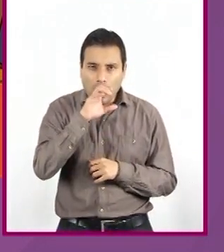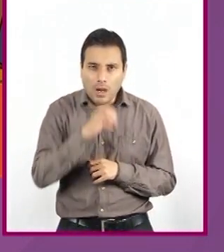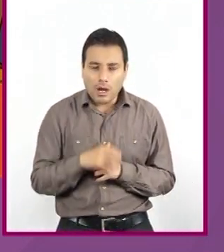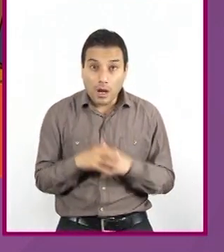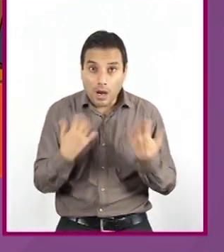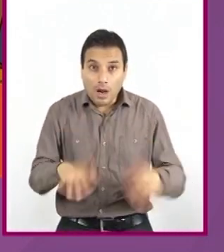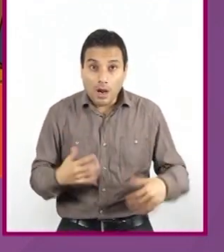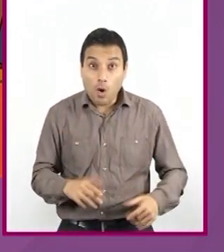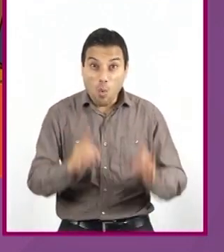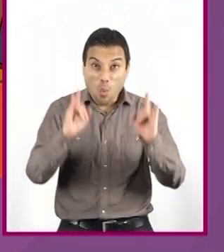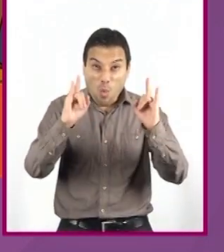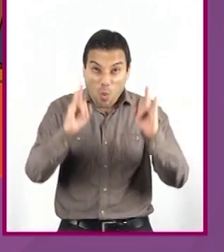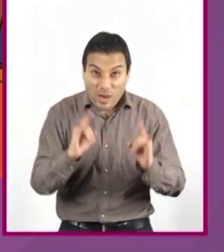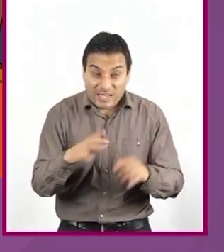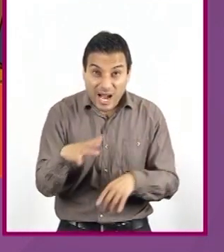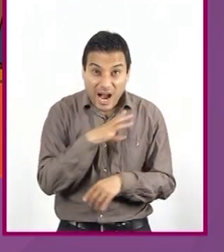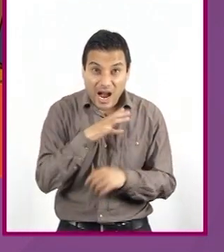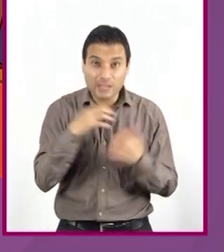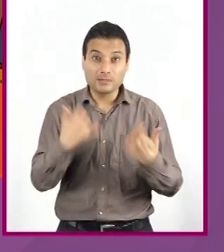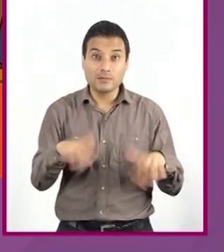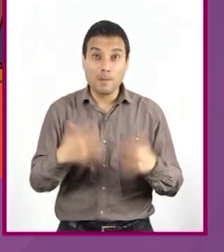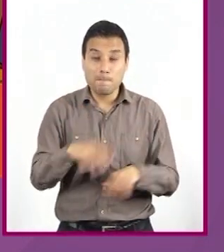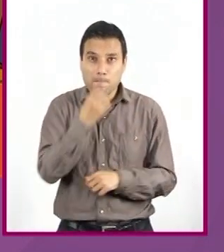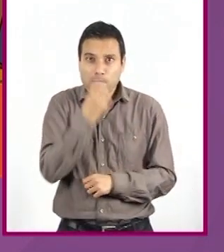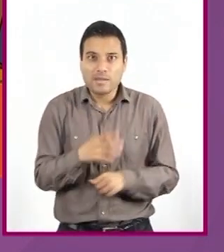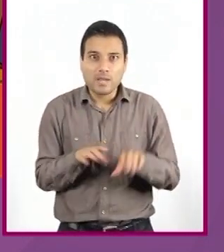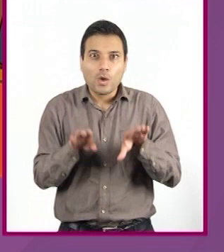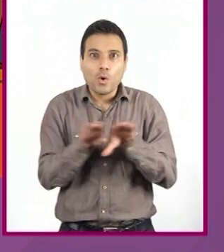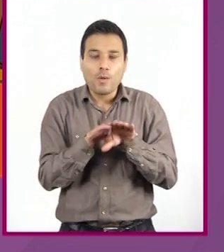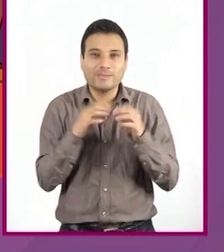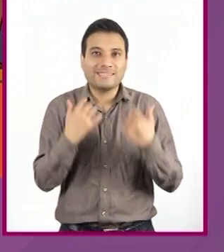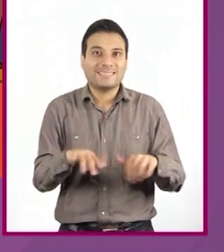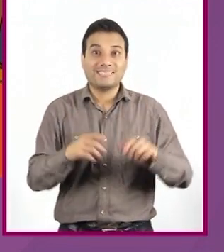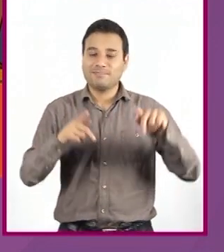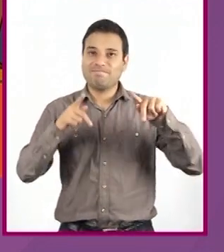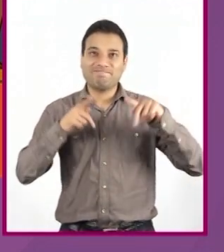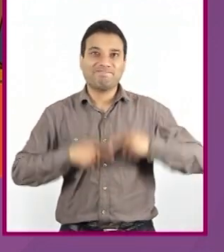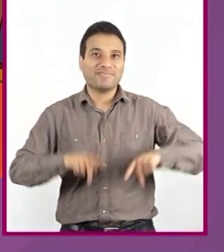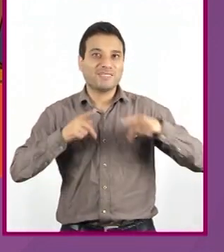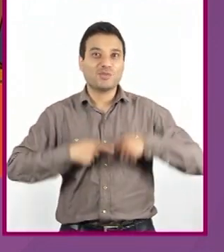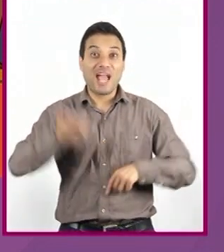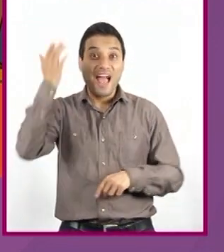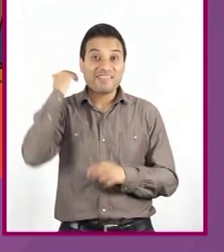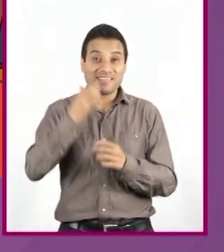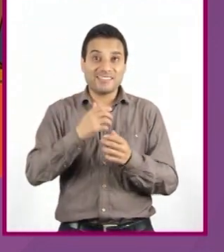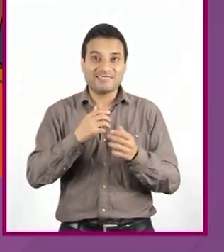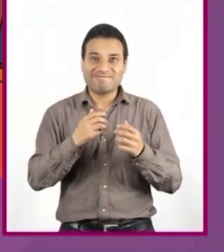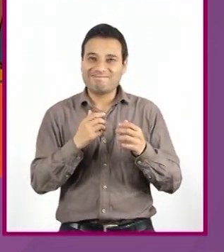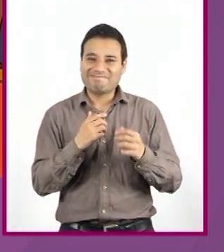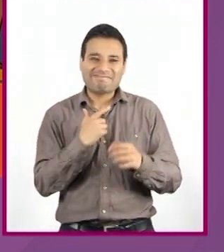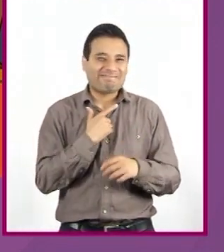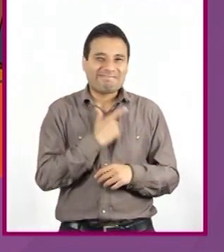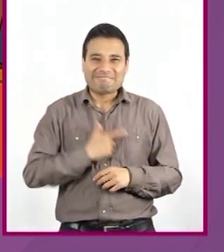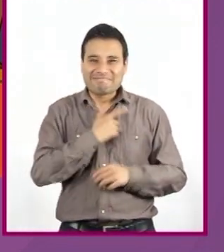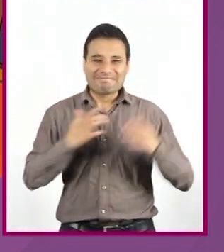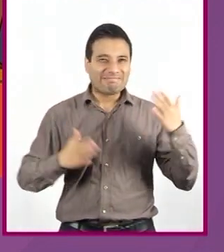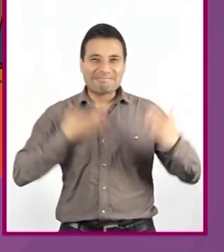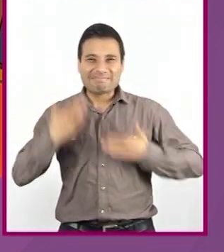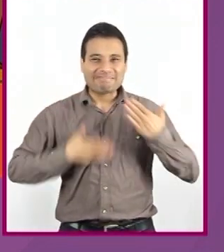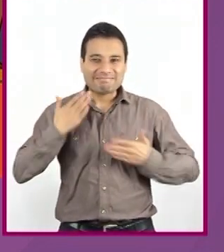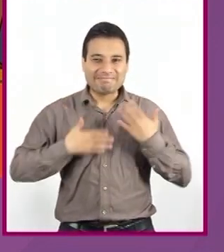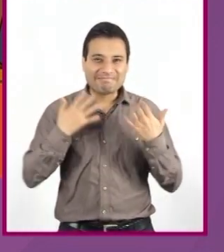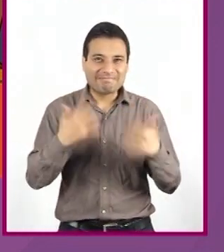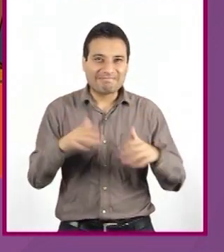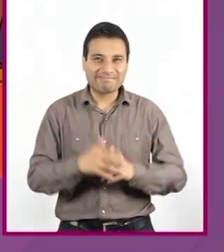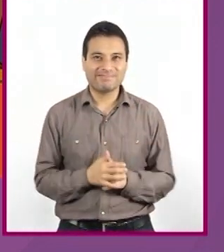¡Muchas canchas de juego de pelota! ¡No! Se ve que la gente que habitaba en el Tajín se divertía. ¡No